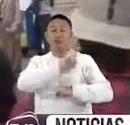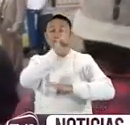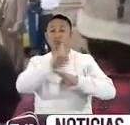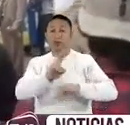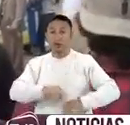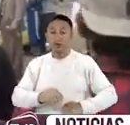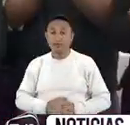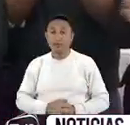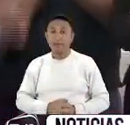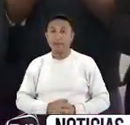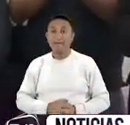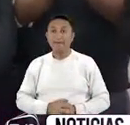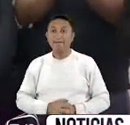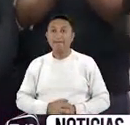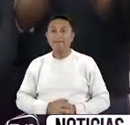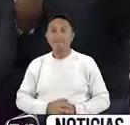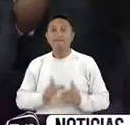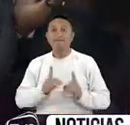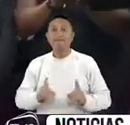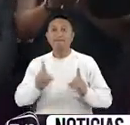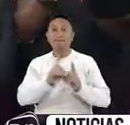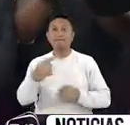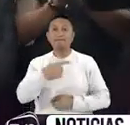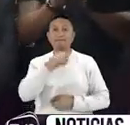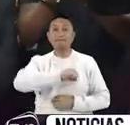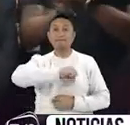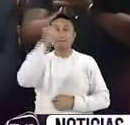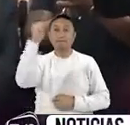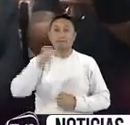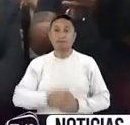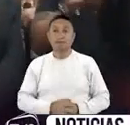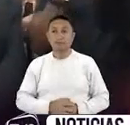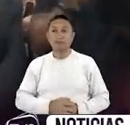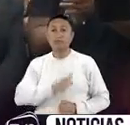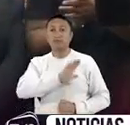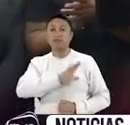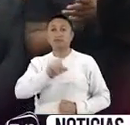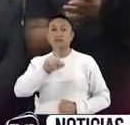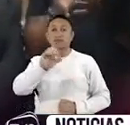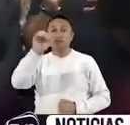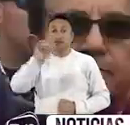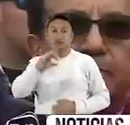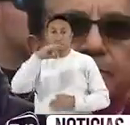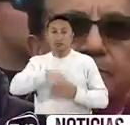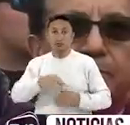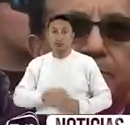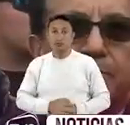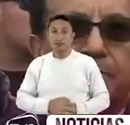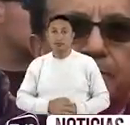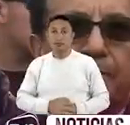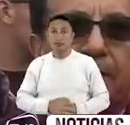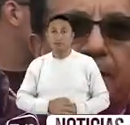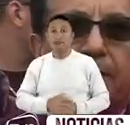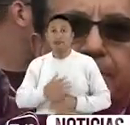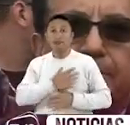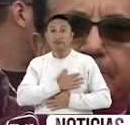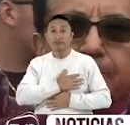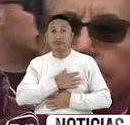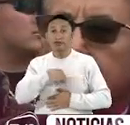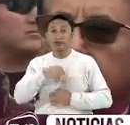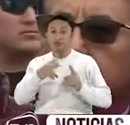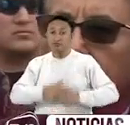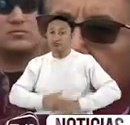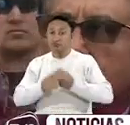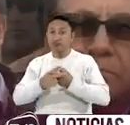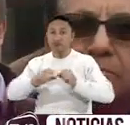institución educativa, los resultados lo proclamaron como ganador con el 51% de los votos. Nosotros vamos a empezar de